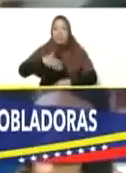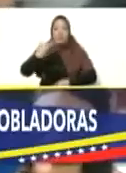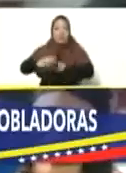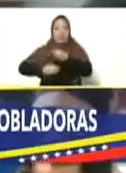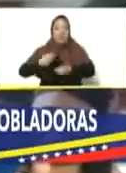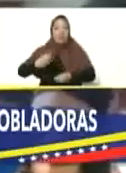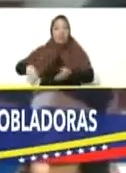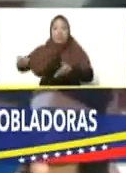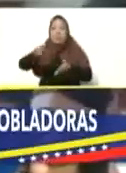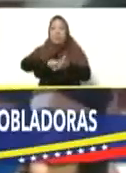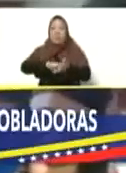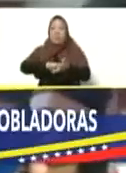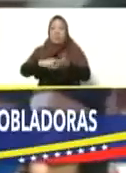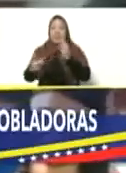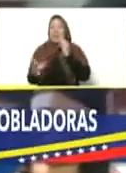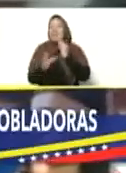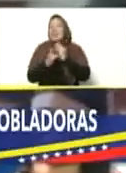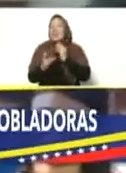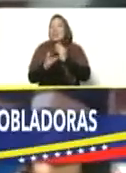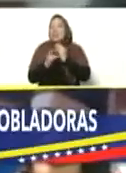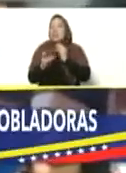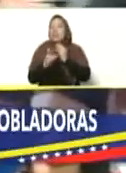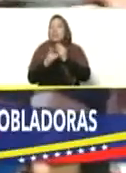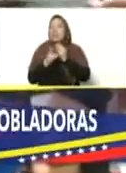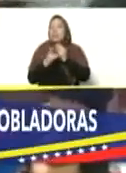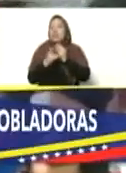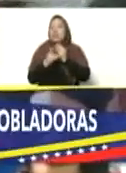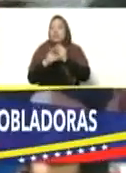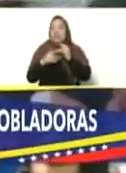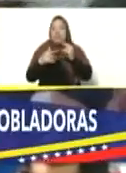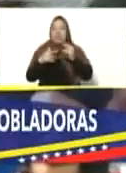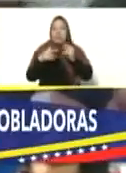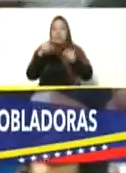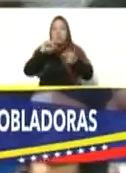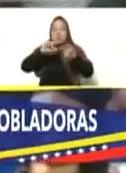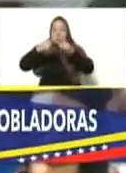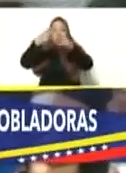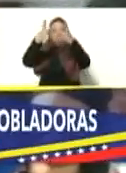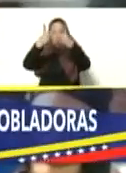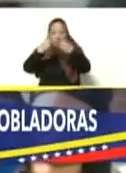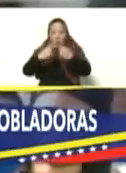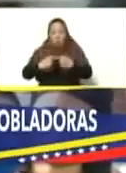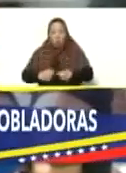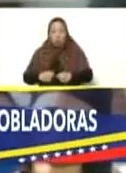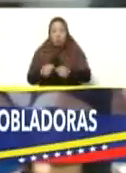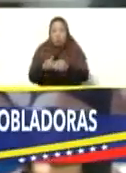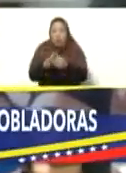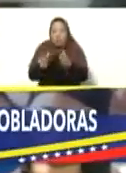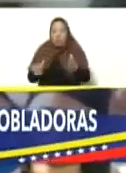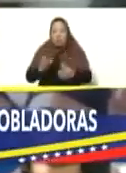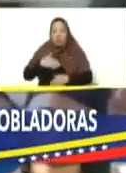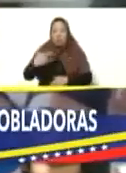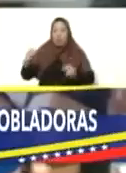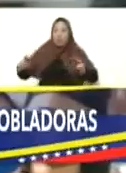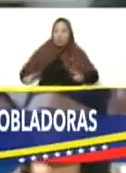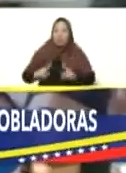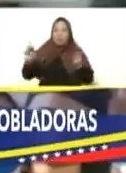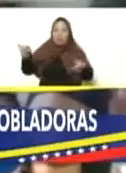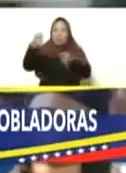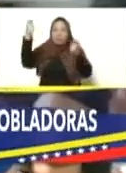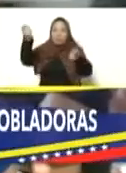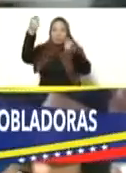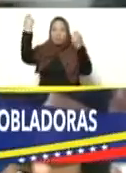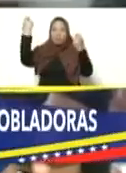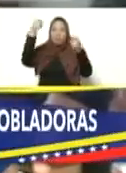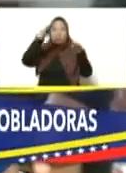seguir reproduciendo porque es una tecnología digamos así de código abierto como la campaña esta que hicimos para este encuentro que llama